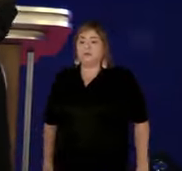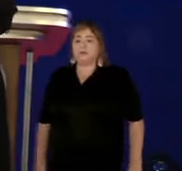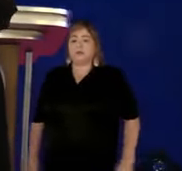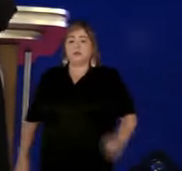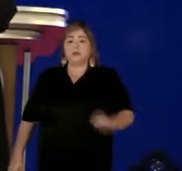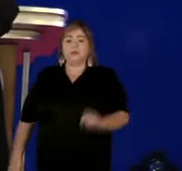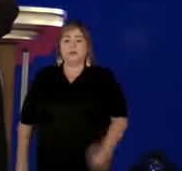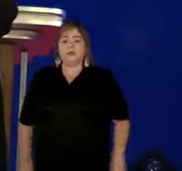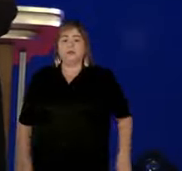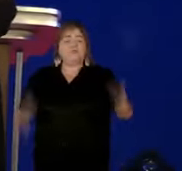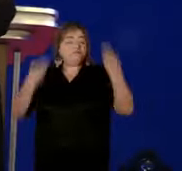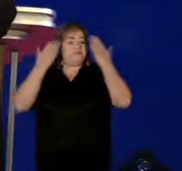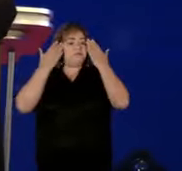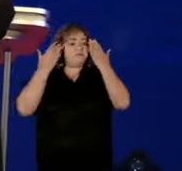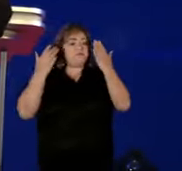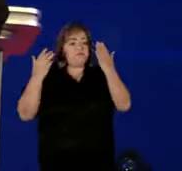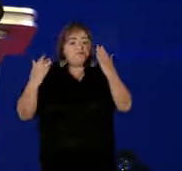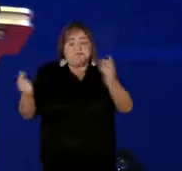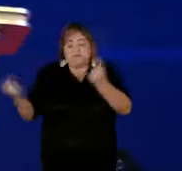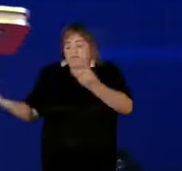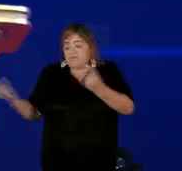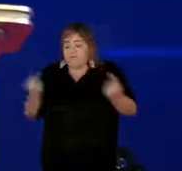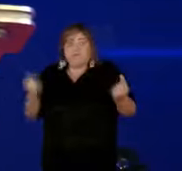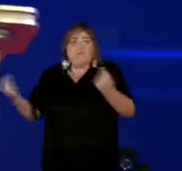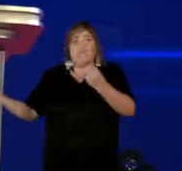Y no sé dónde